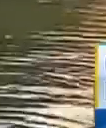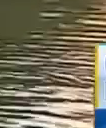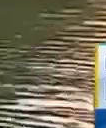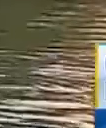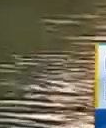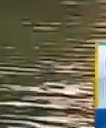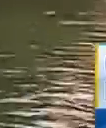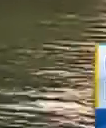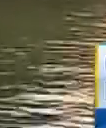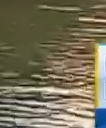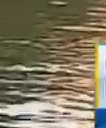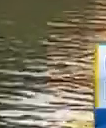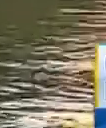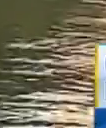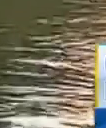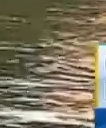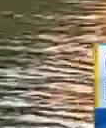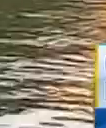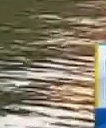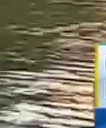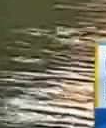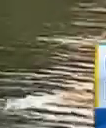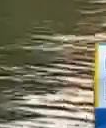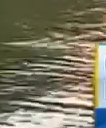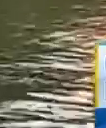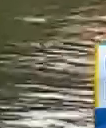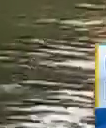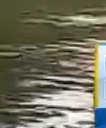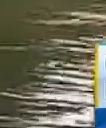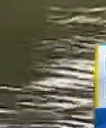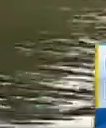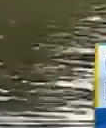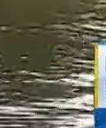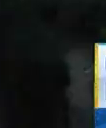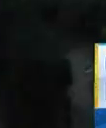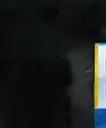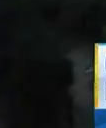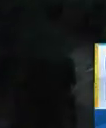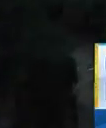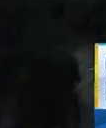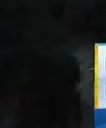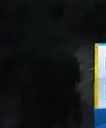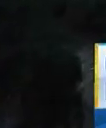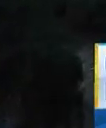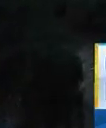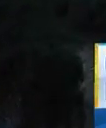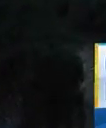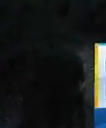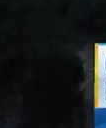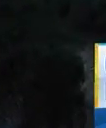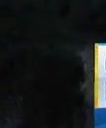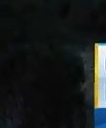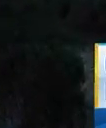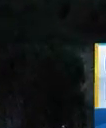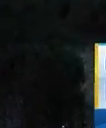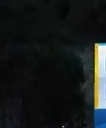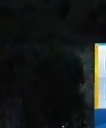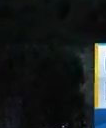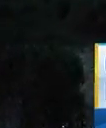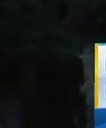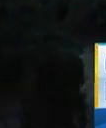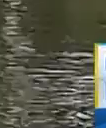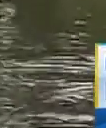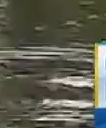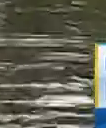espacio deportivo que tiene nuestra capital de la República. Un cielo totalmente despejado, el ambiente agradable y los vecinos que se han dado cita